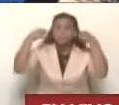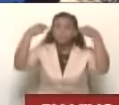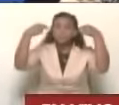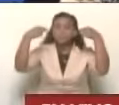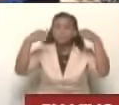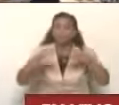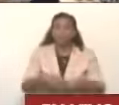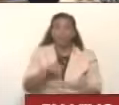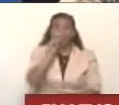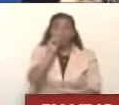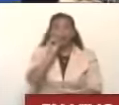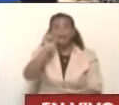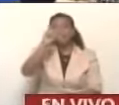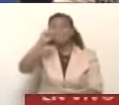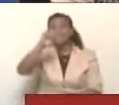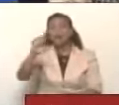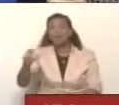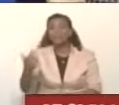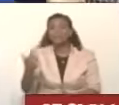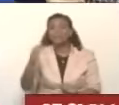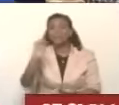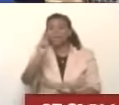Del gran Mao Zedong.